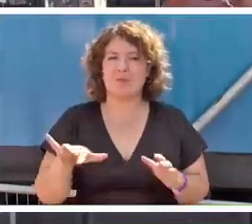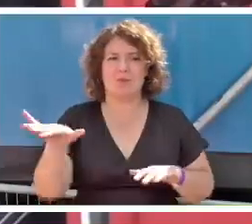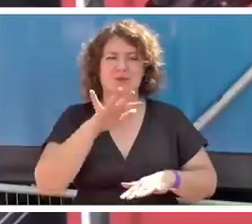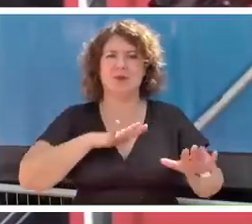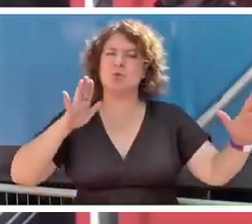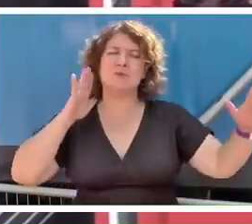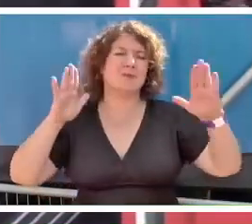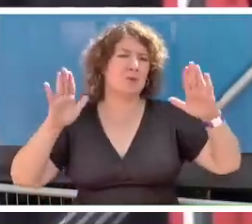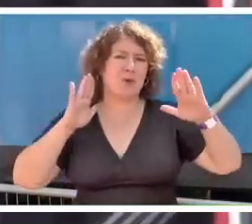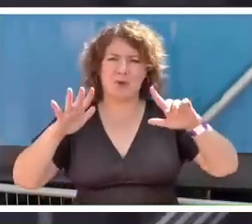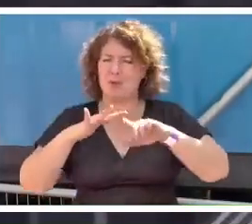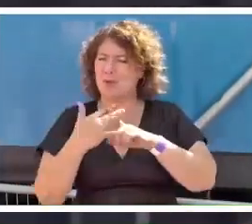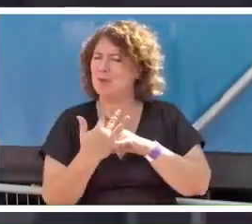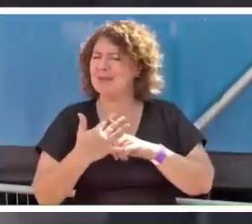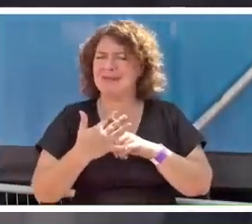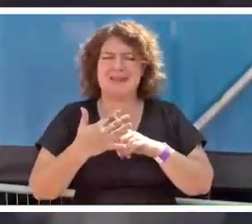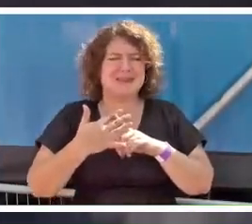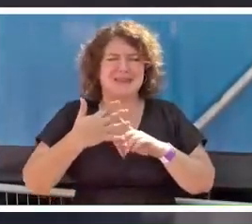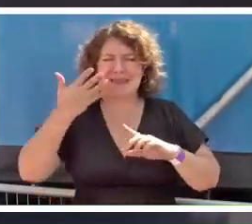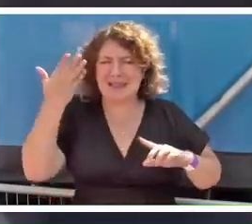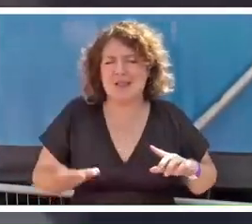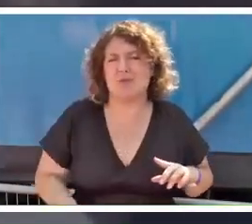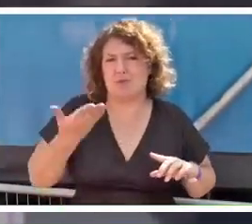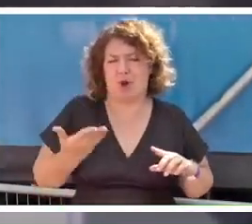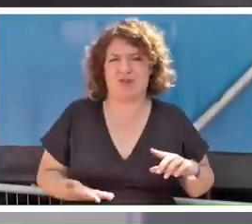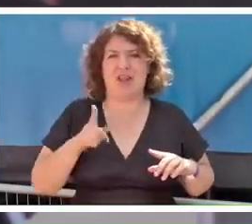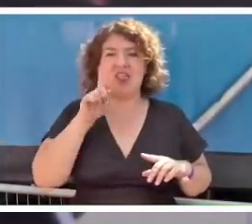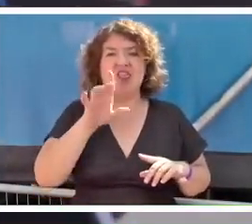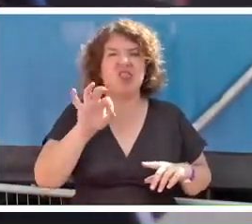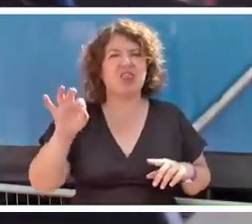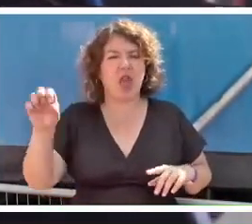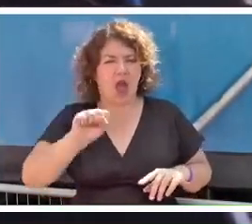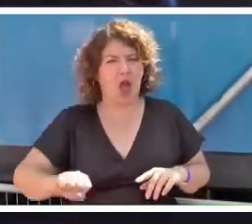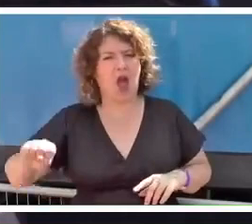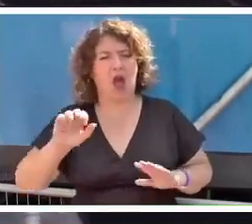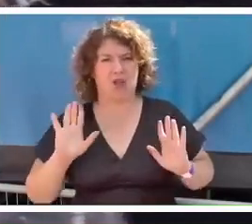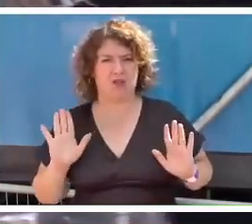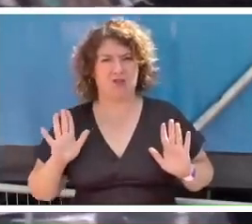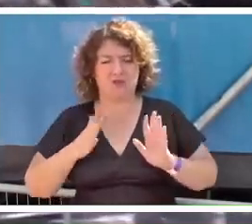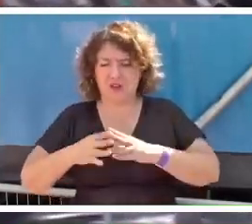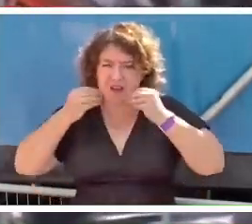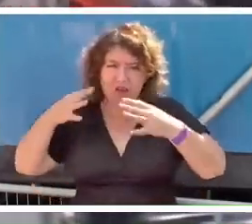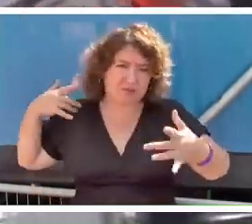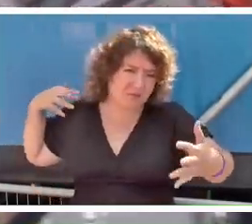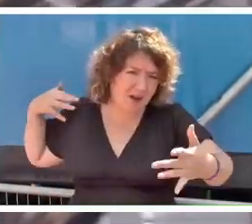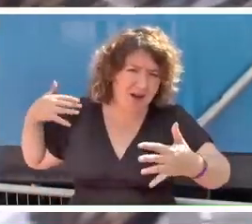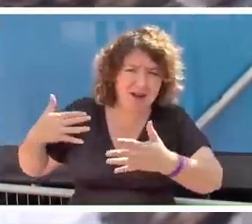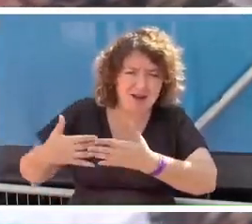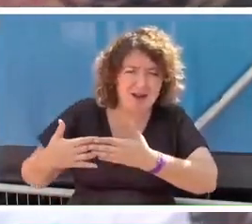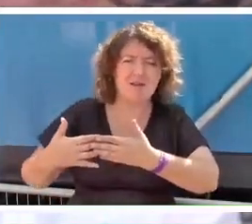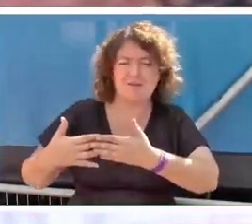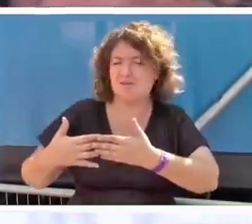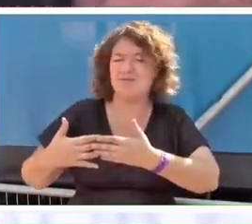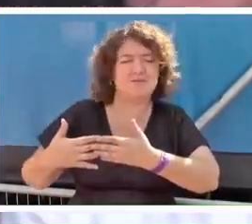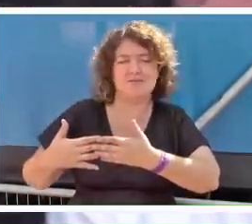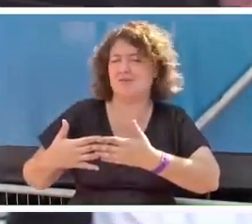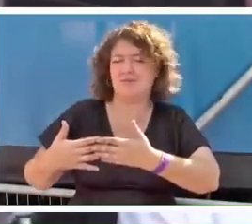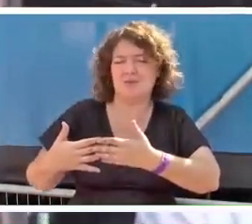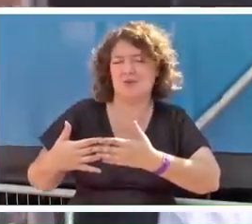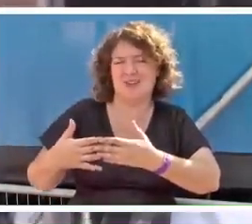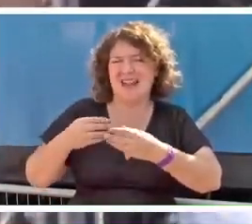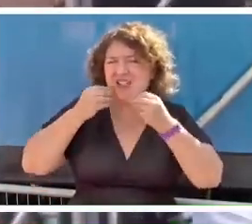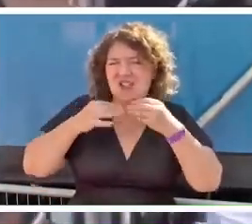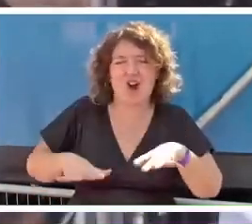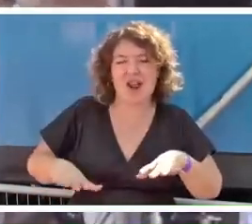un momento tan importante. 100 años. La historia seguramente más